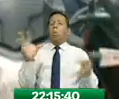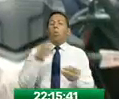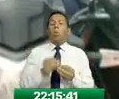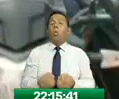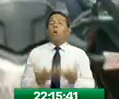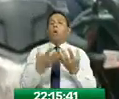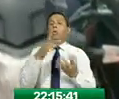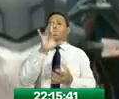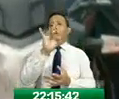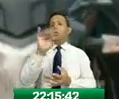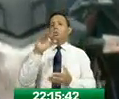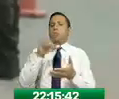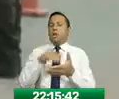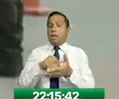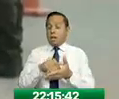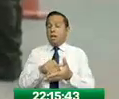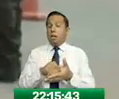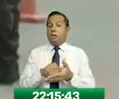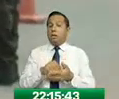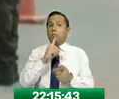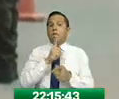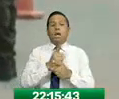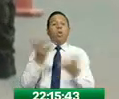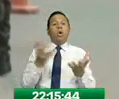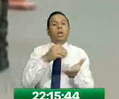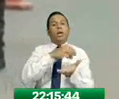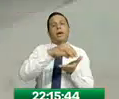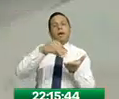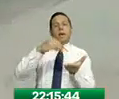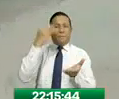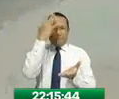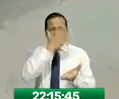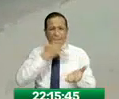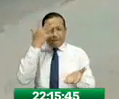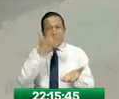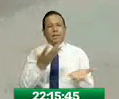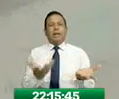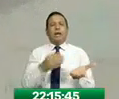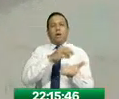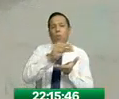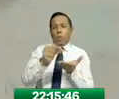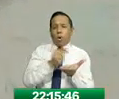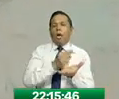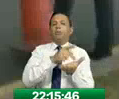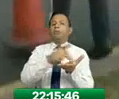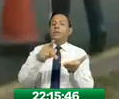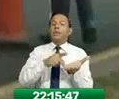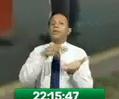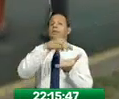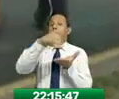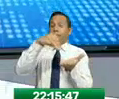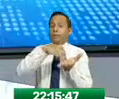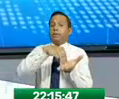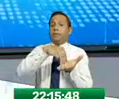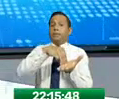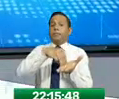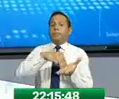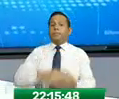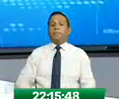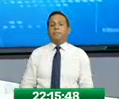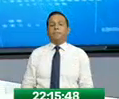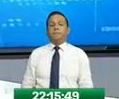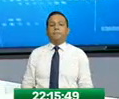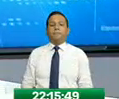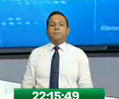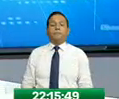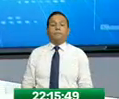las provincias con más complicaciones Esmeraldas, Manabí, Guayas y Pichincha. Informó Javier Rosero.